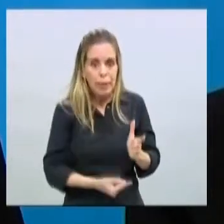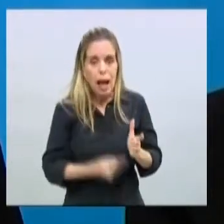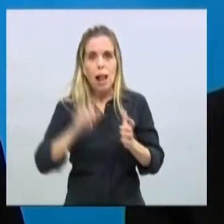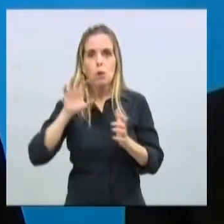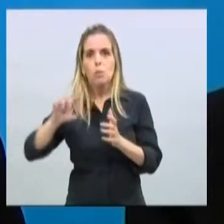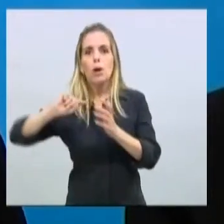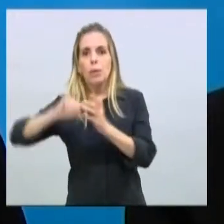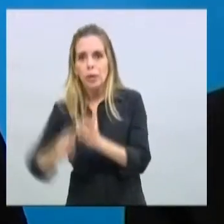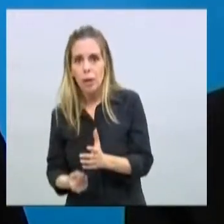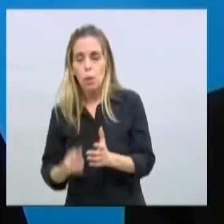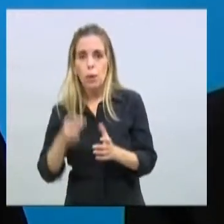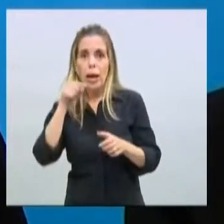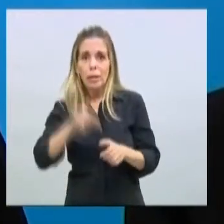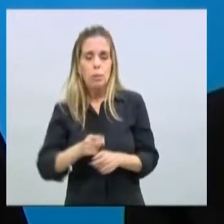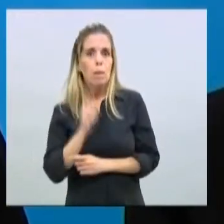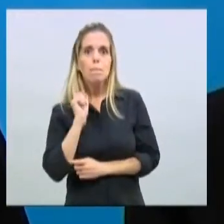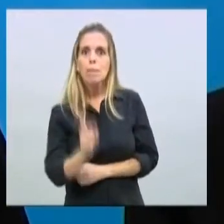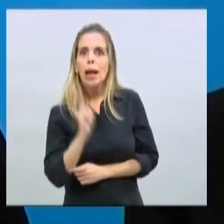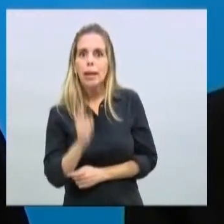todo el riesgo de la pandemia.